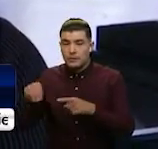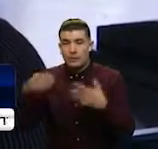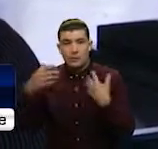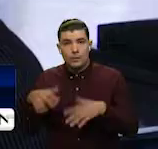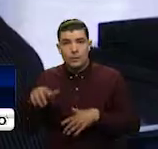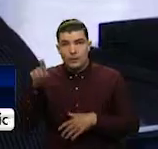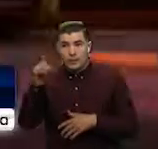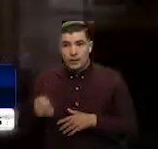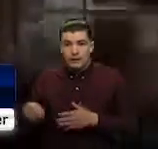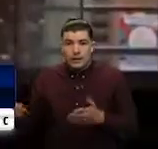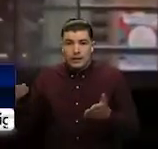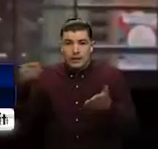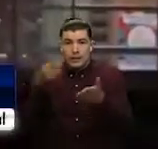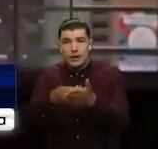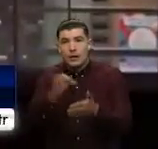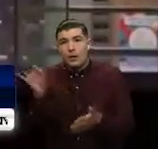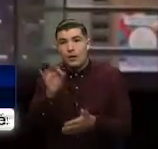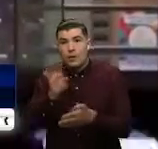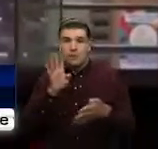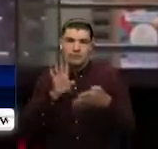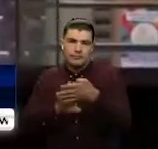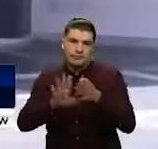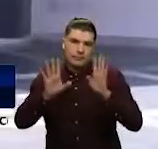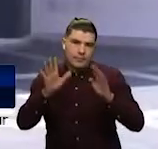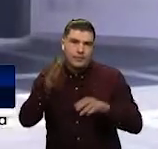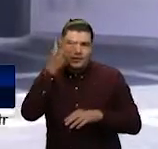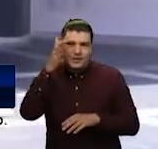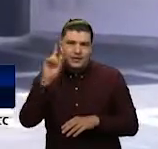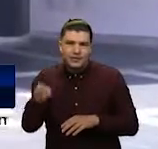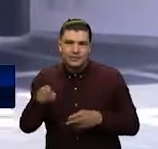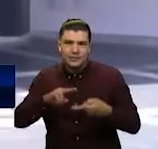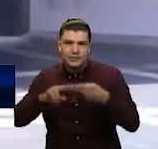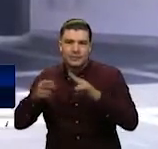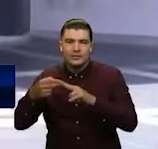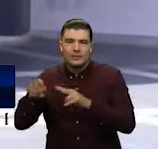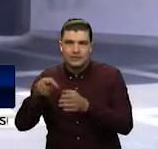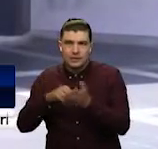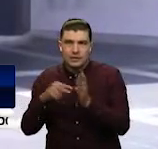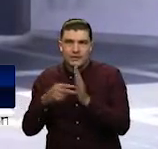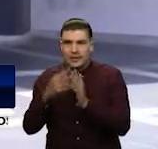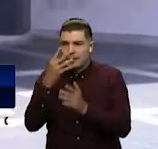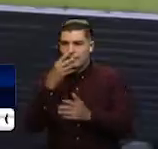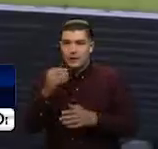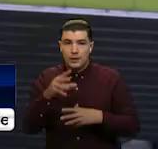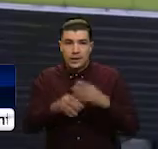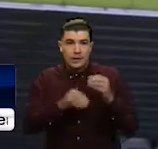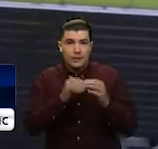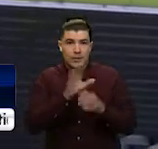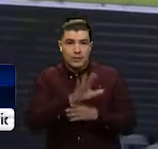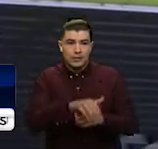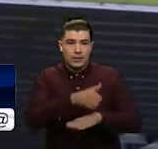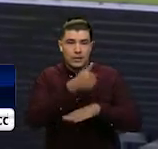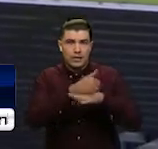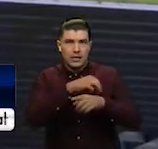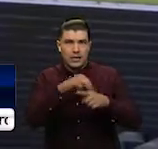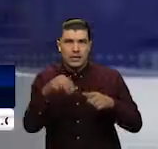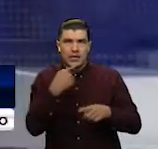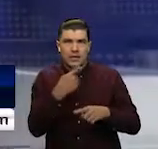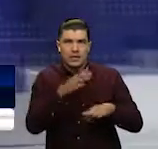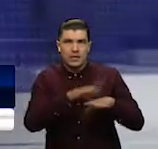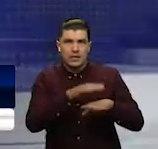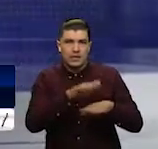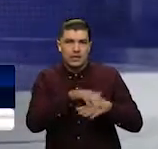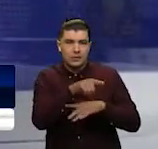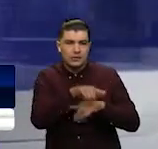pues tendrá que pagar o cárcel sí porque es llamémoslo es un delito por otra parte la gerente de metrolínea reportó que la